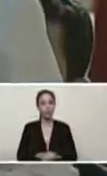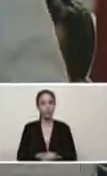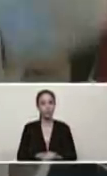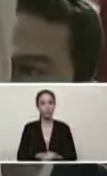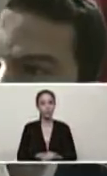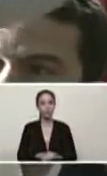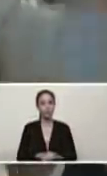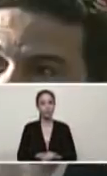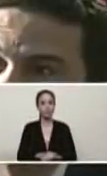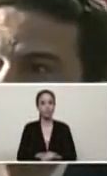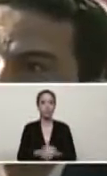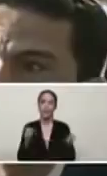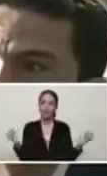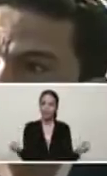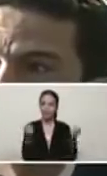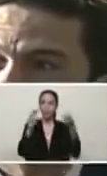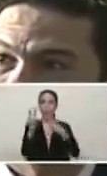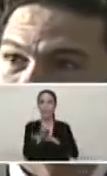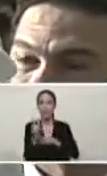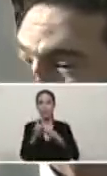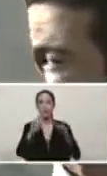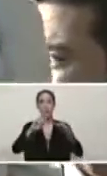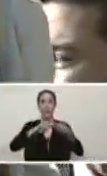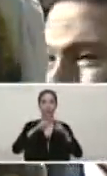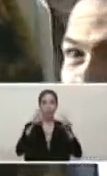Venezuela. Viva la paz y viva Venezuela.